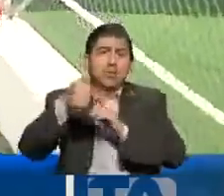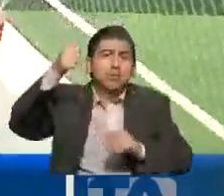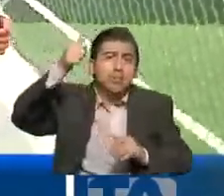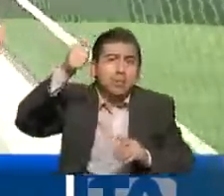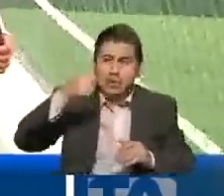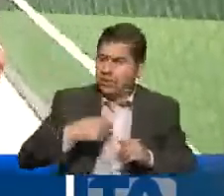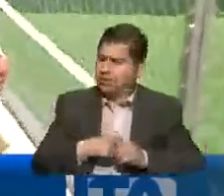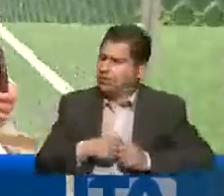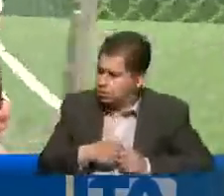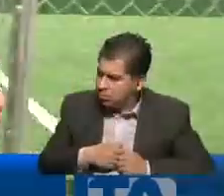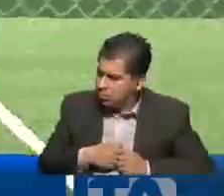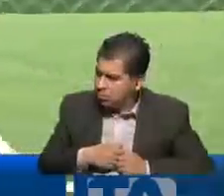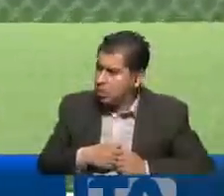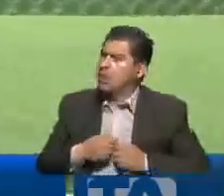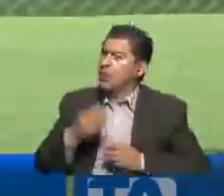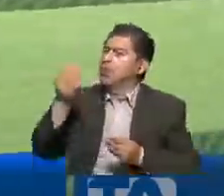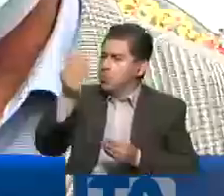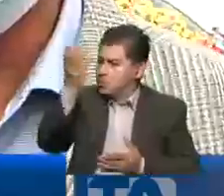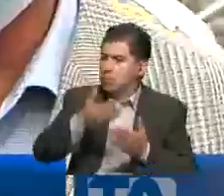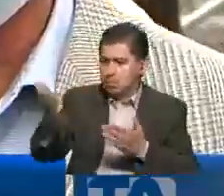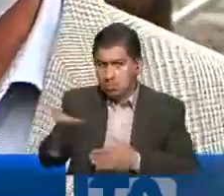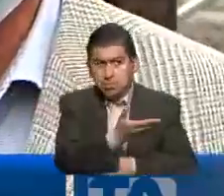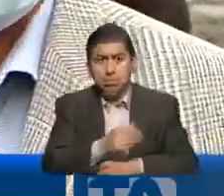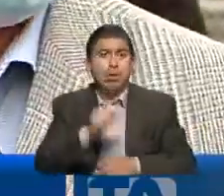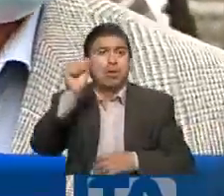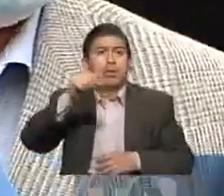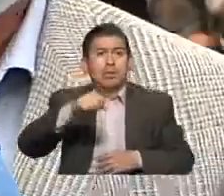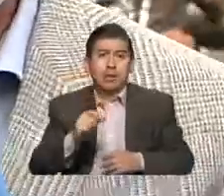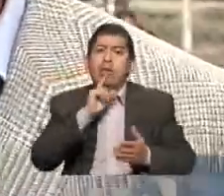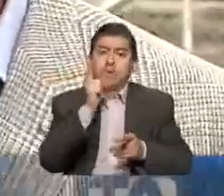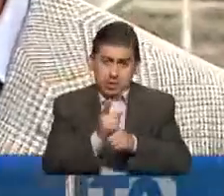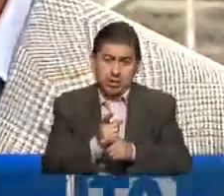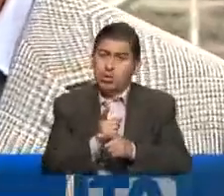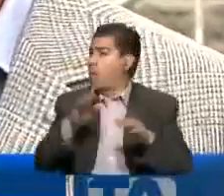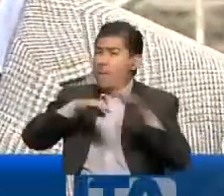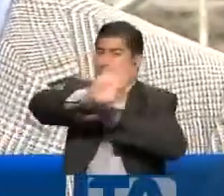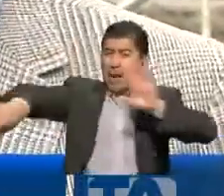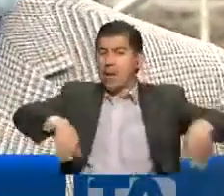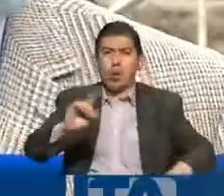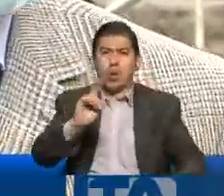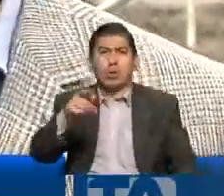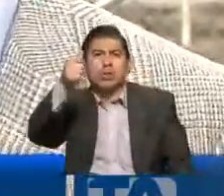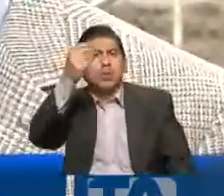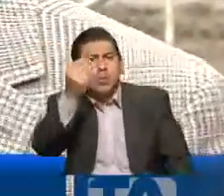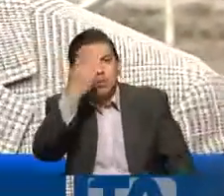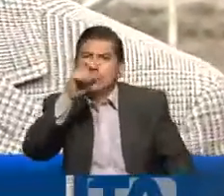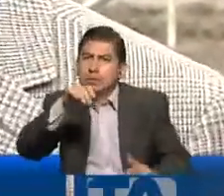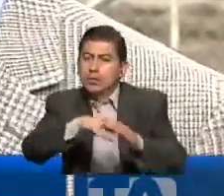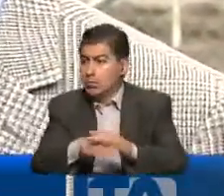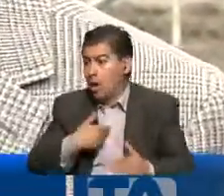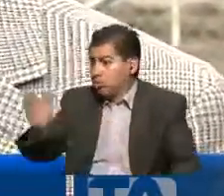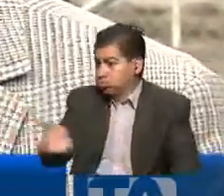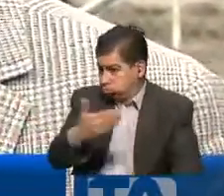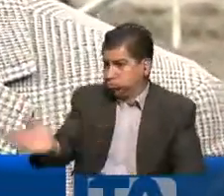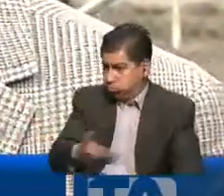timbraron, él abrió la puerta y recibió a los agentes. Quiero reconocer que timbraron la casa, me pidieron ingresar, les hicimos